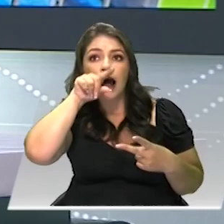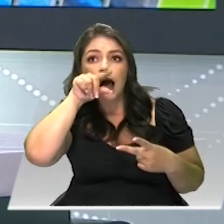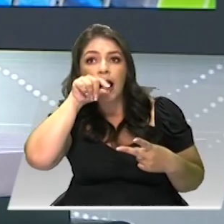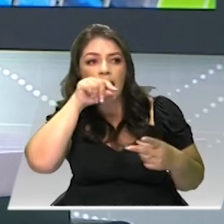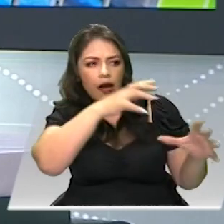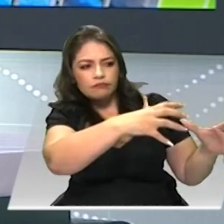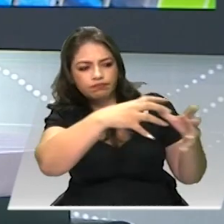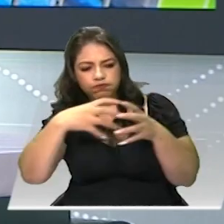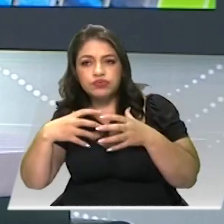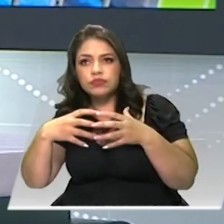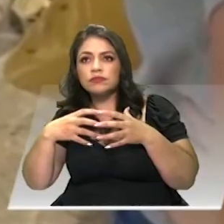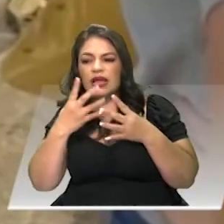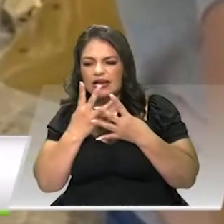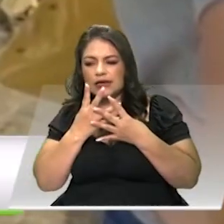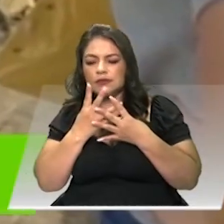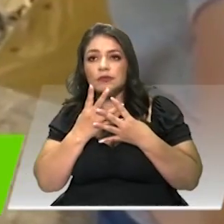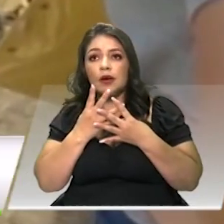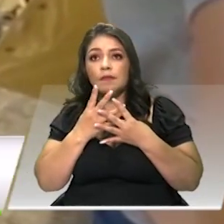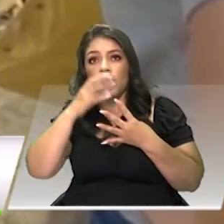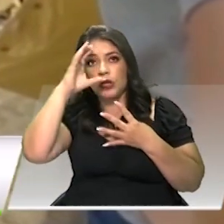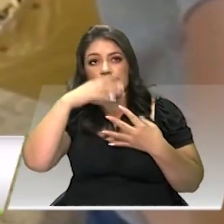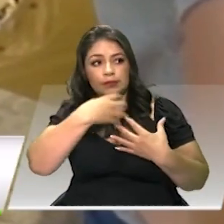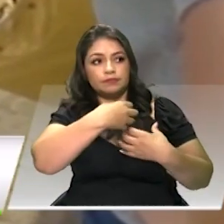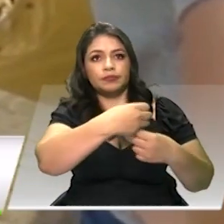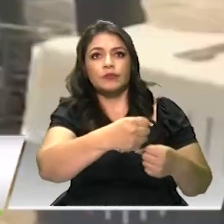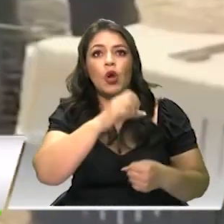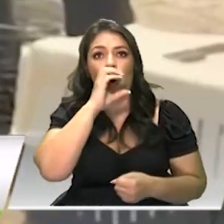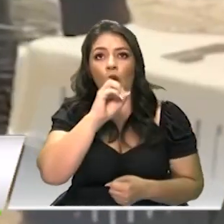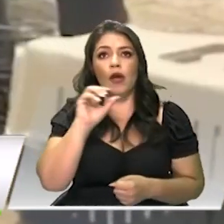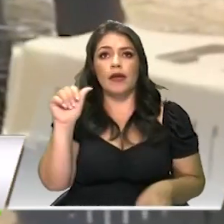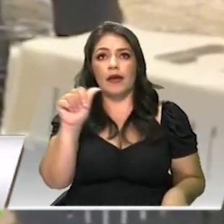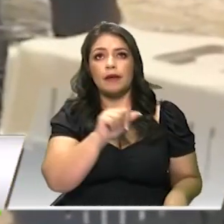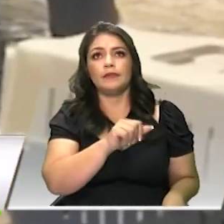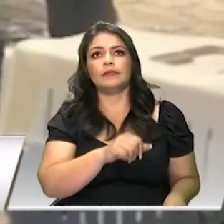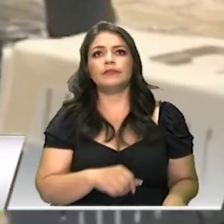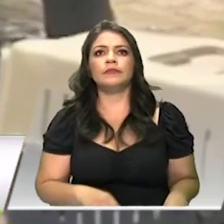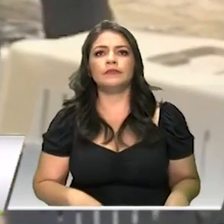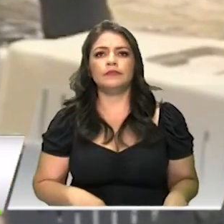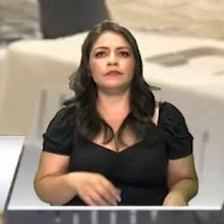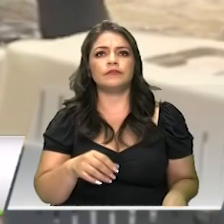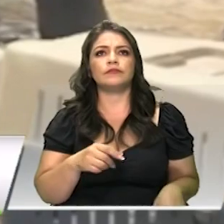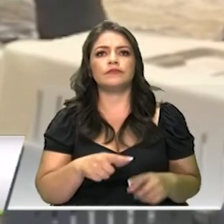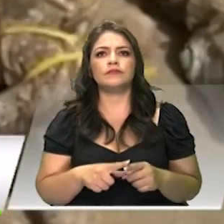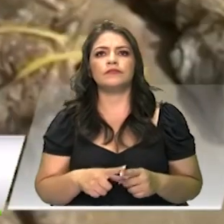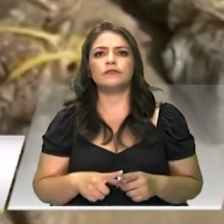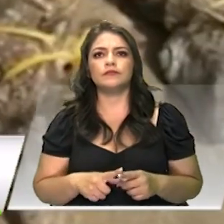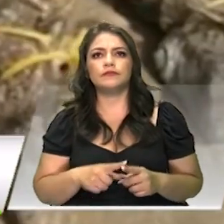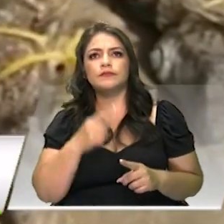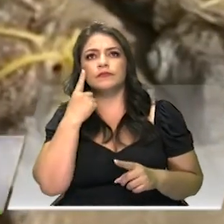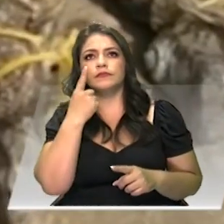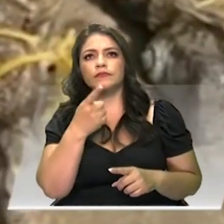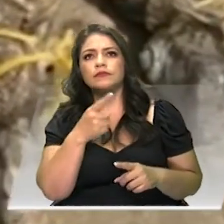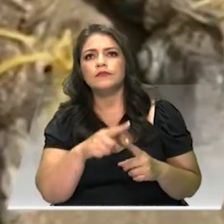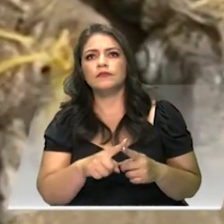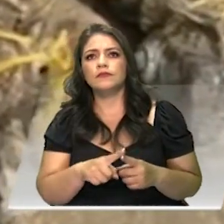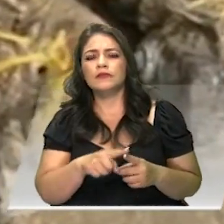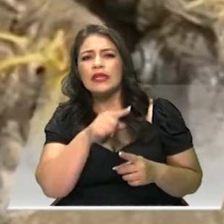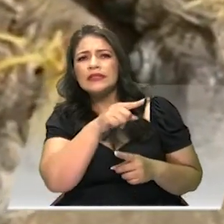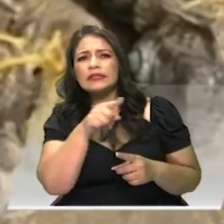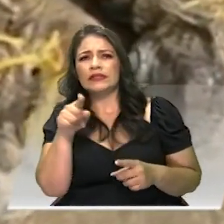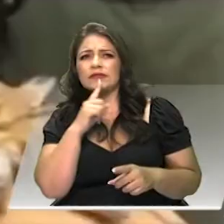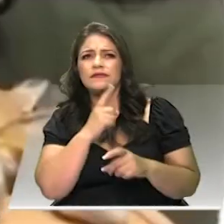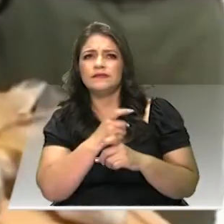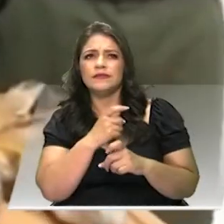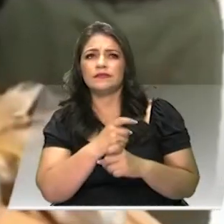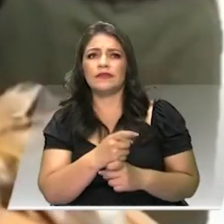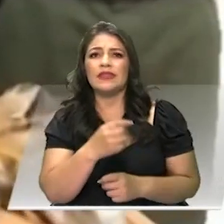las autoridades. Tras su captura, un hombre y una mujer fueron presentados ante un juez de control de garantías, pues mantenían en cautiverio y en condiciones no aptas